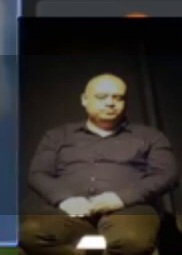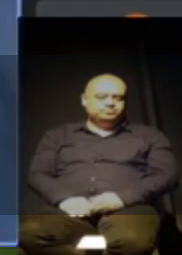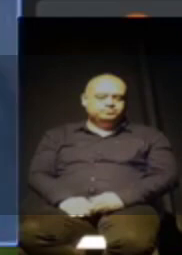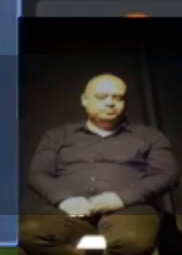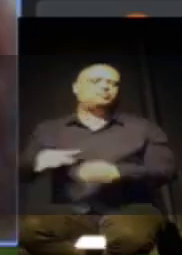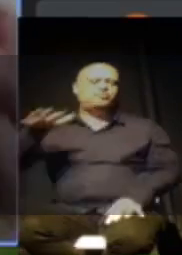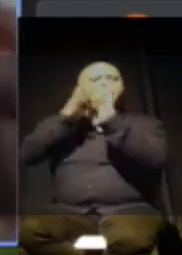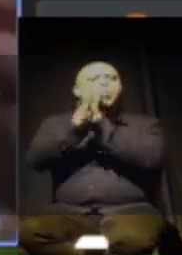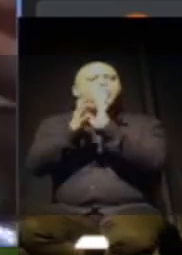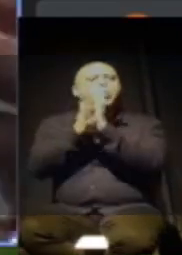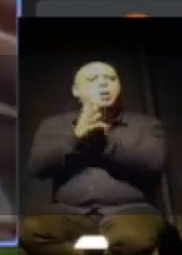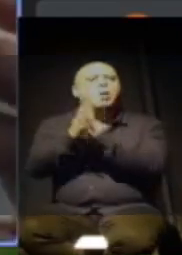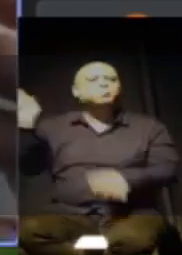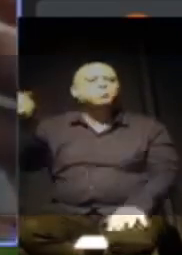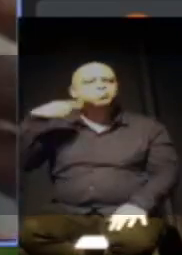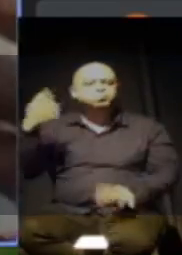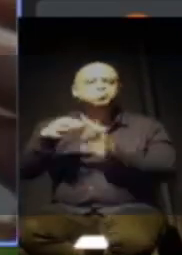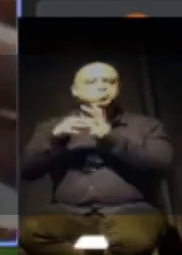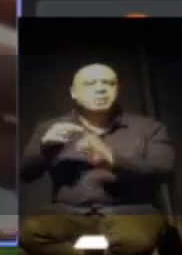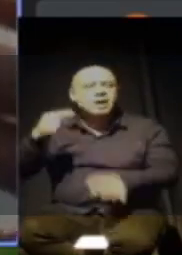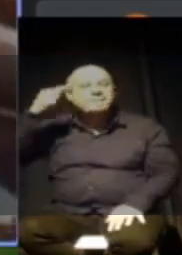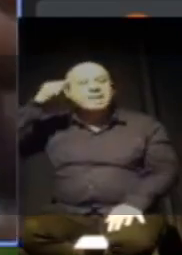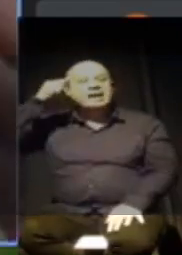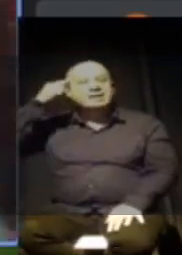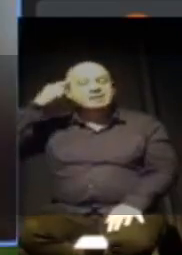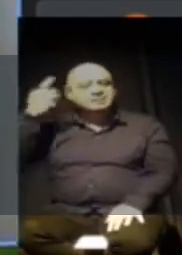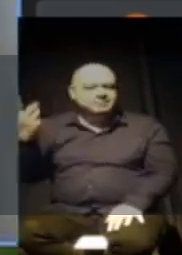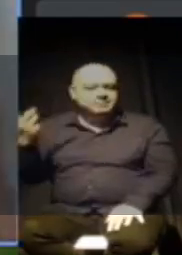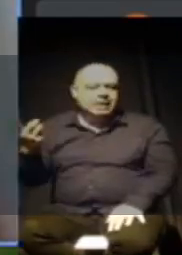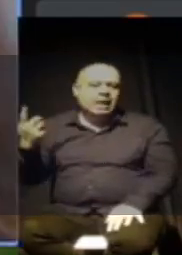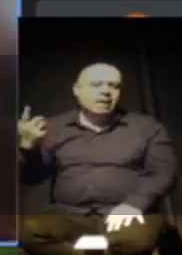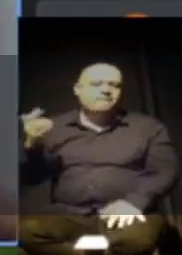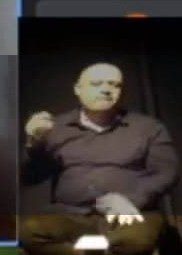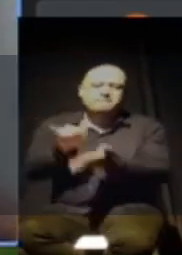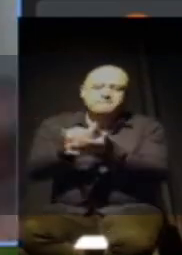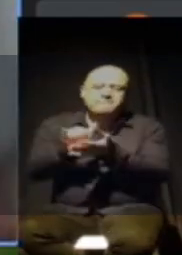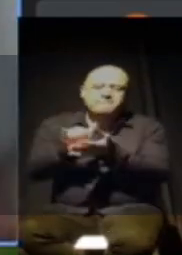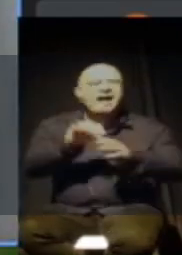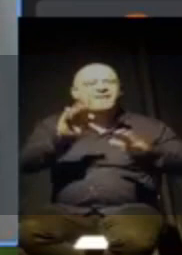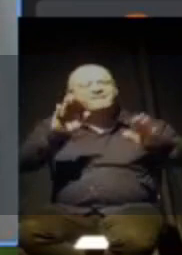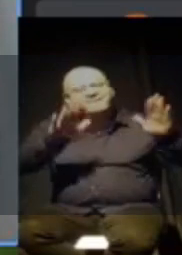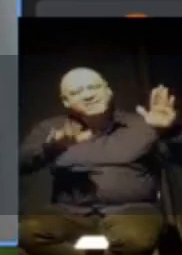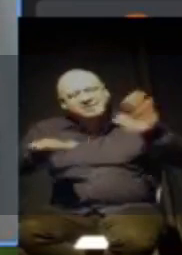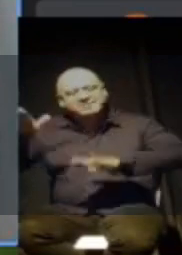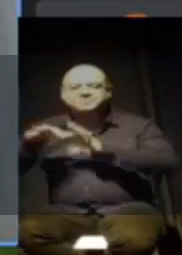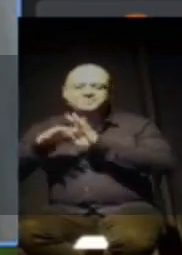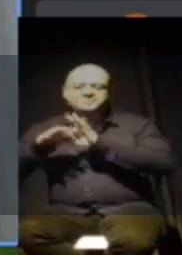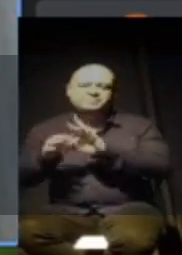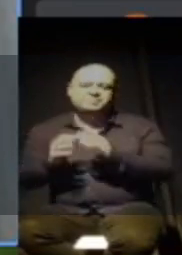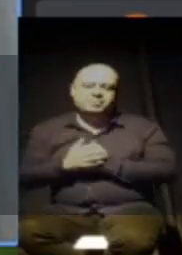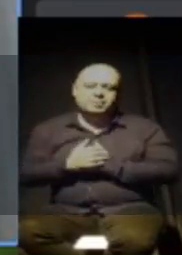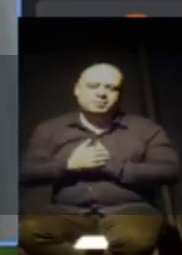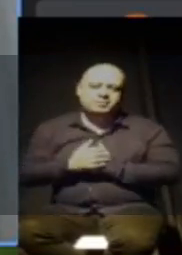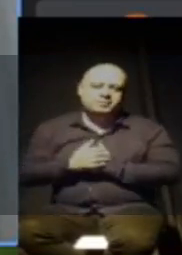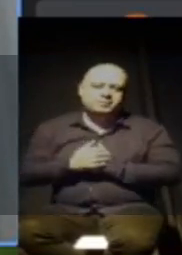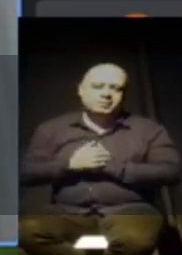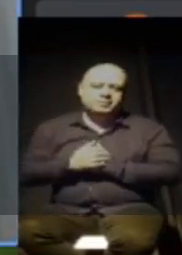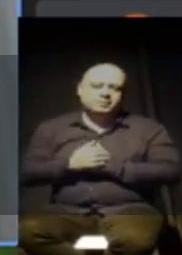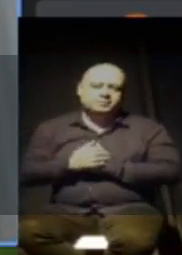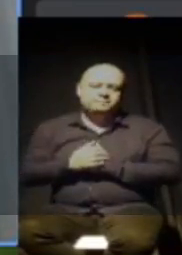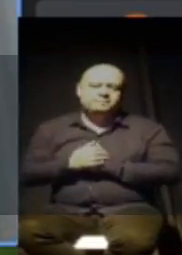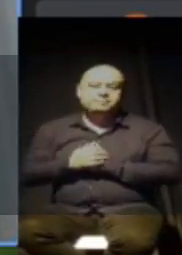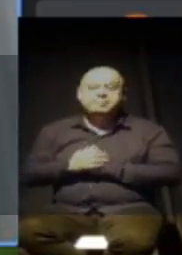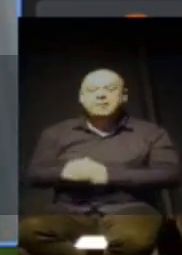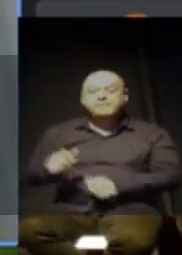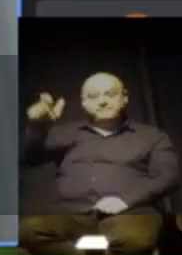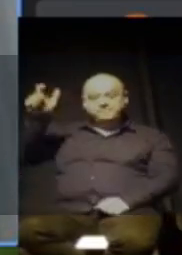pasa generalmente por el fenotipo. Y miren que hay asuntos que están instaurados en el imaginario que todavía en algunos casos, ¿no?, resulta